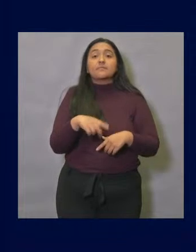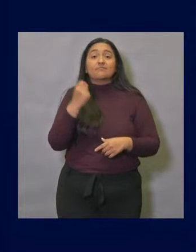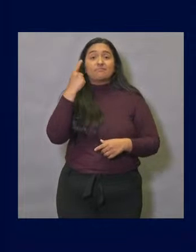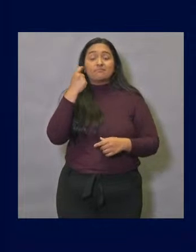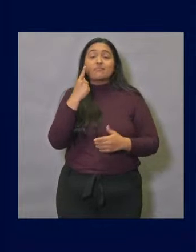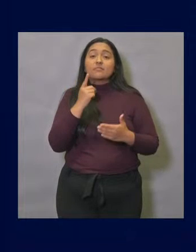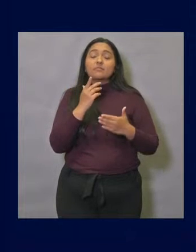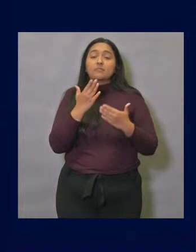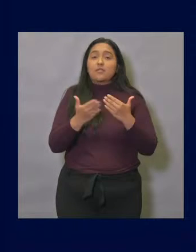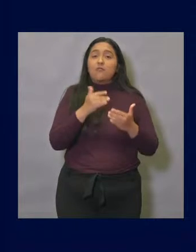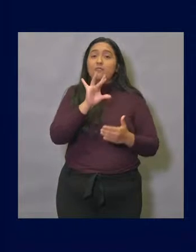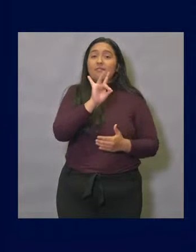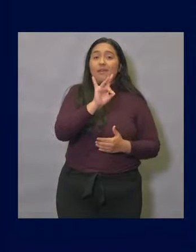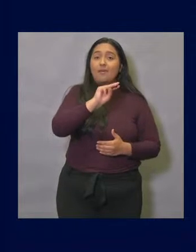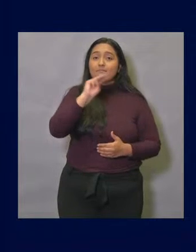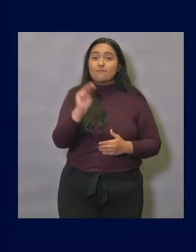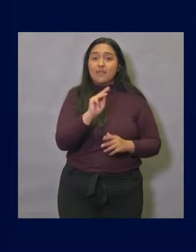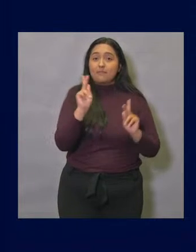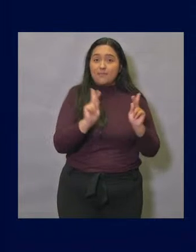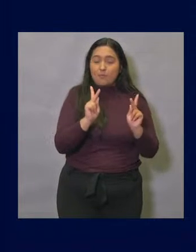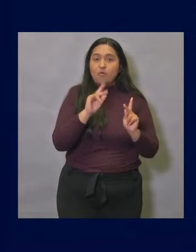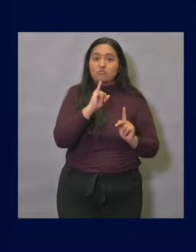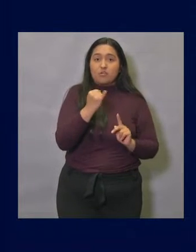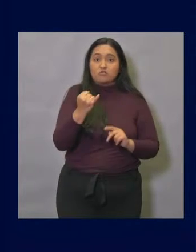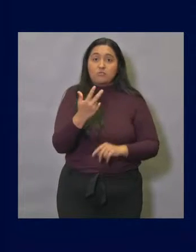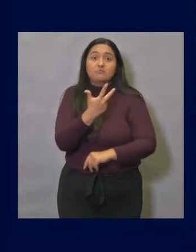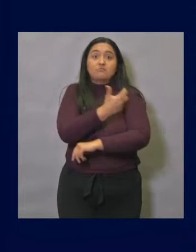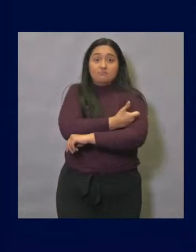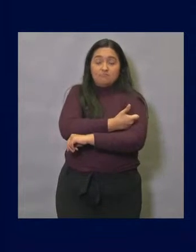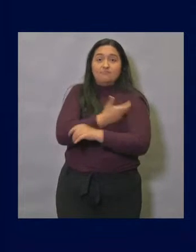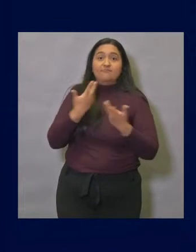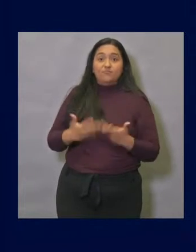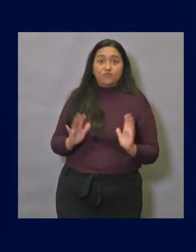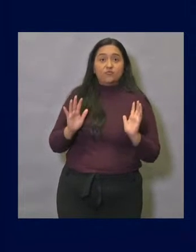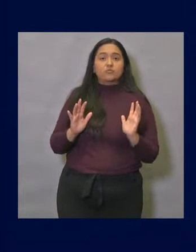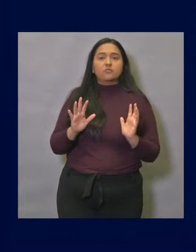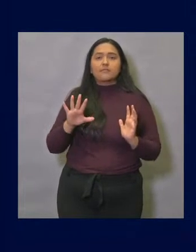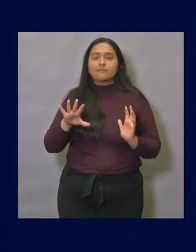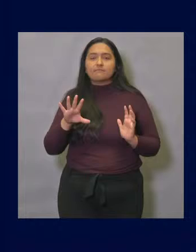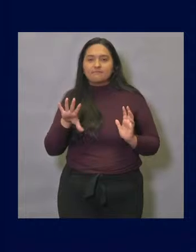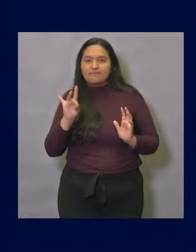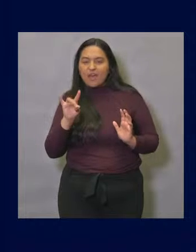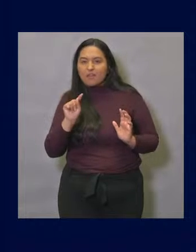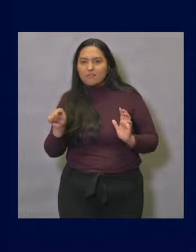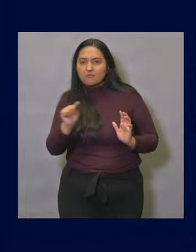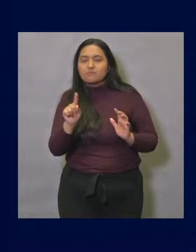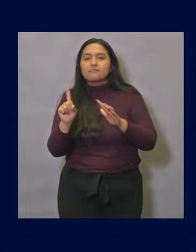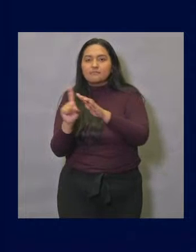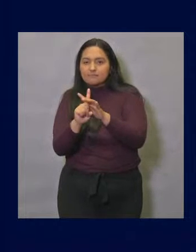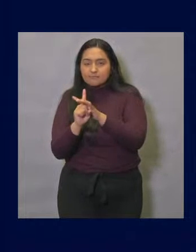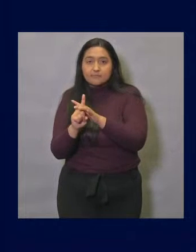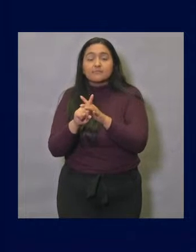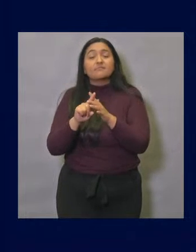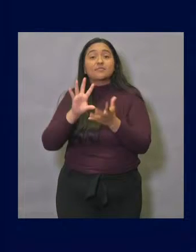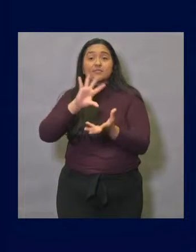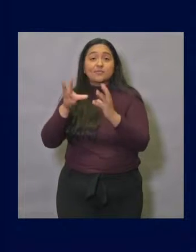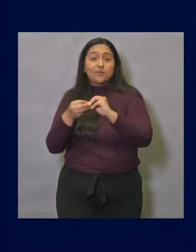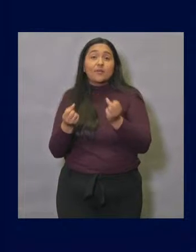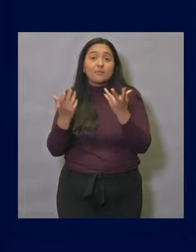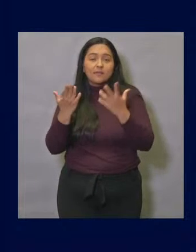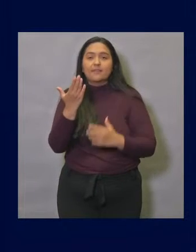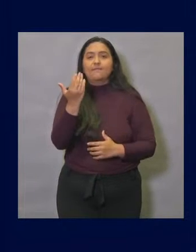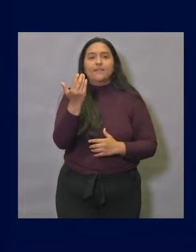millones de personas que habían recibido recientemente la vacuna de Johnson & Johnson. Encontraron un total de 15